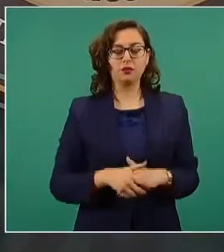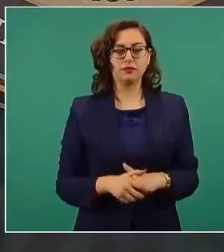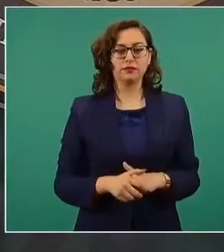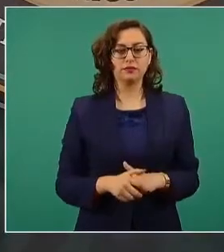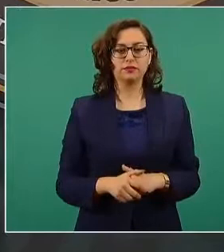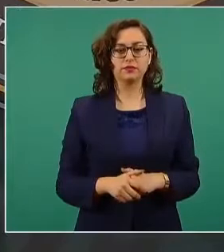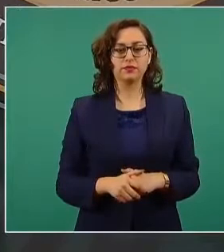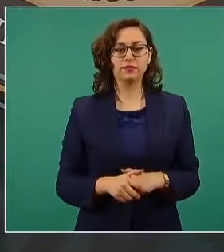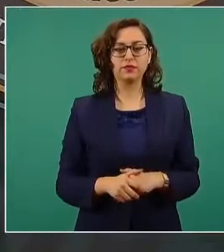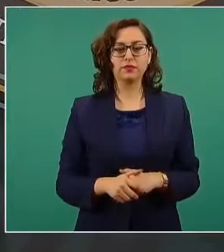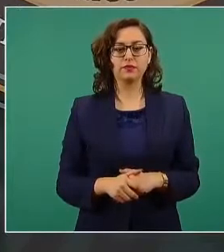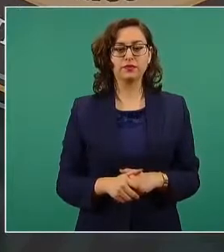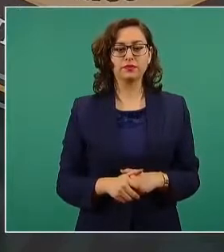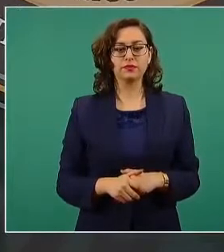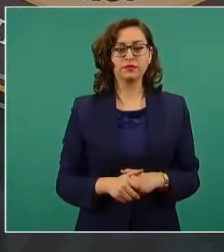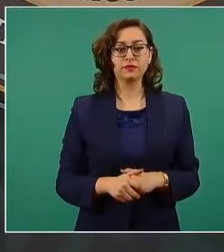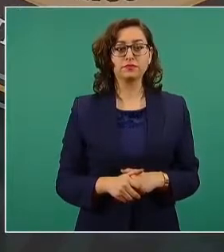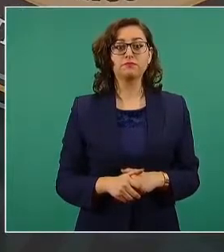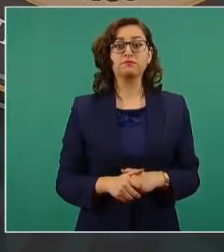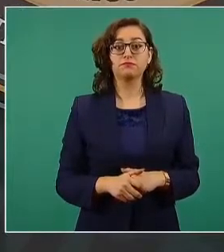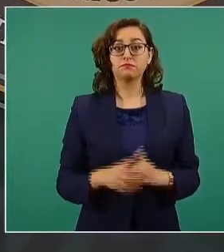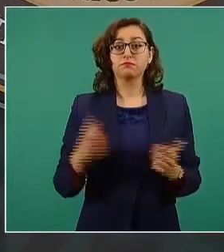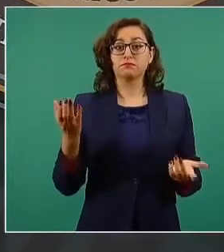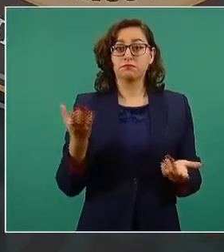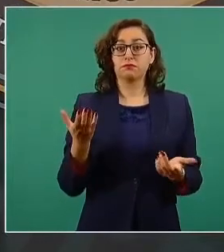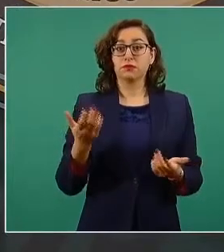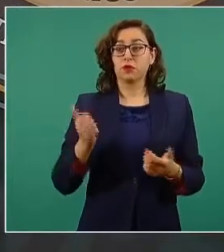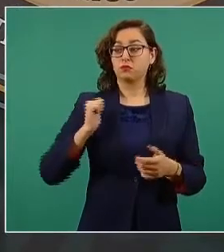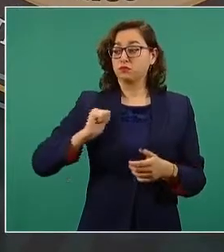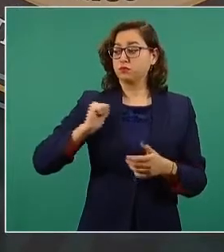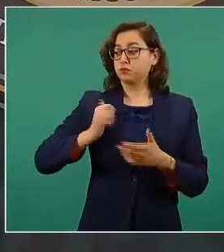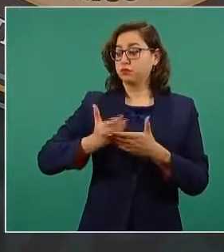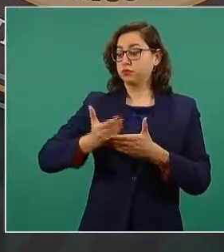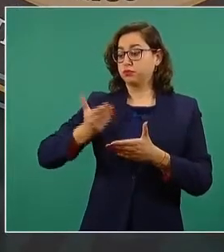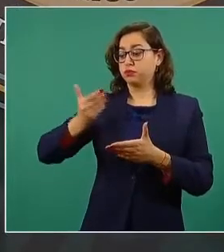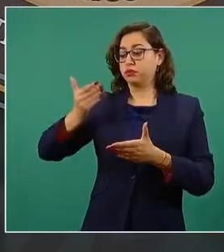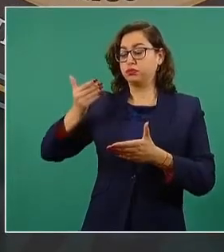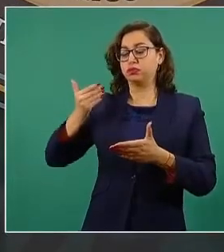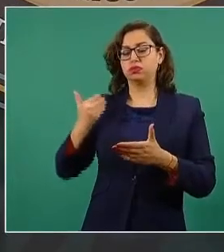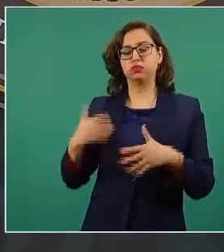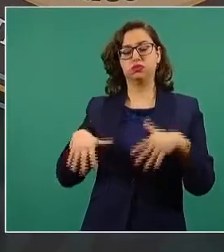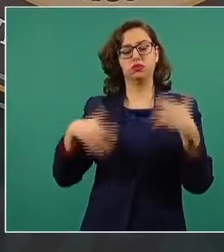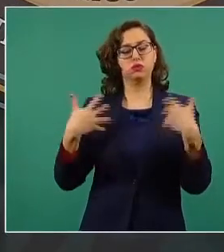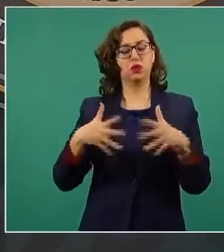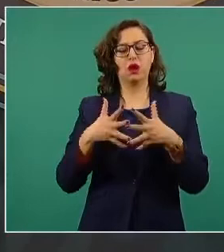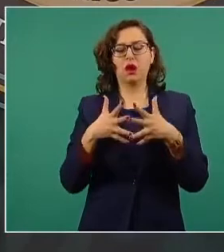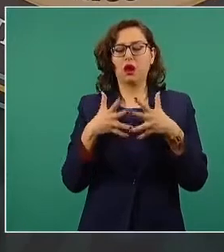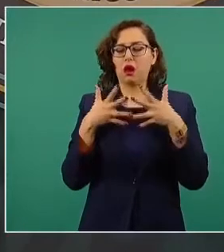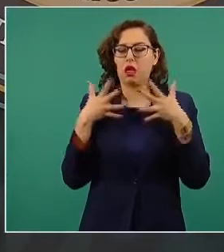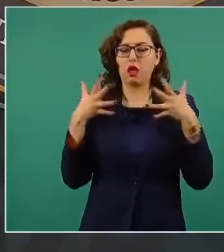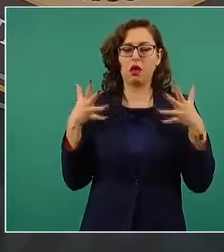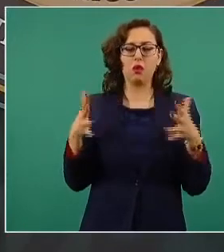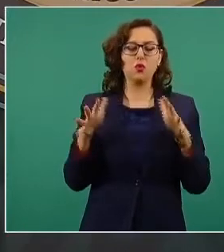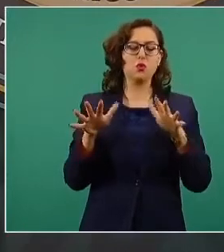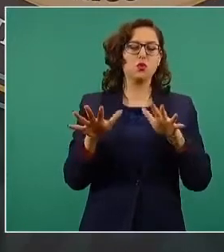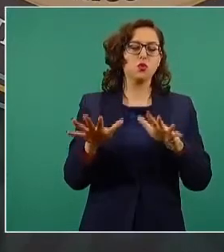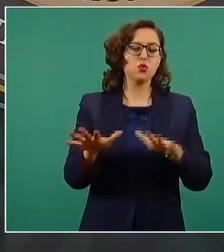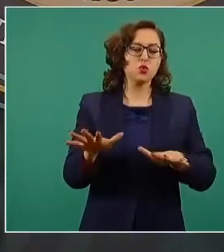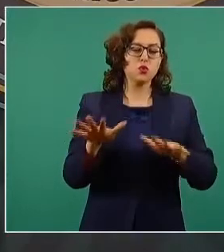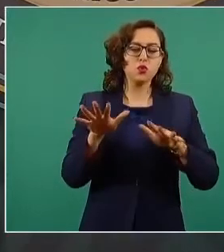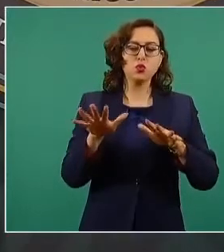Recordemos la grandeza de la cultura náhuatl, que tuvo como una de sus